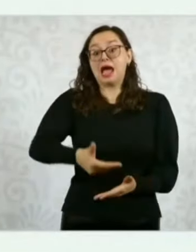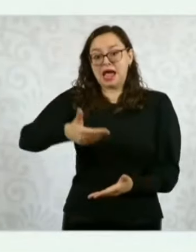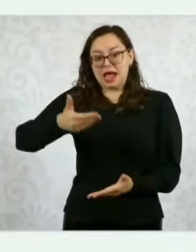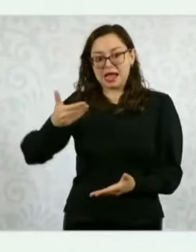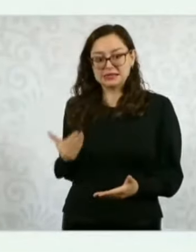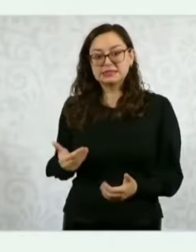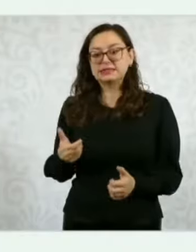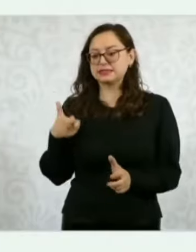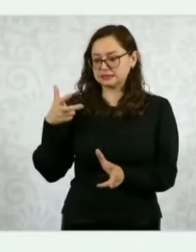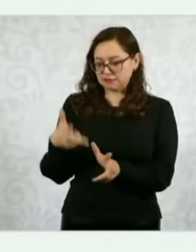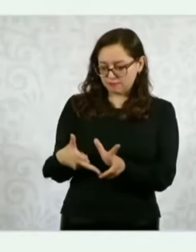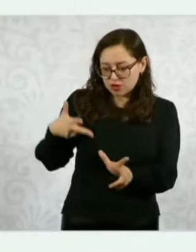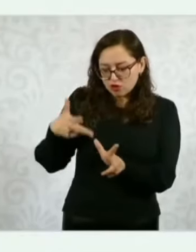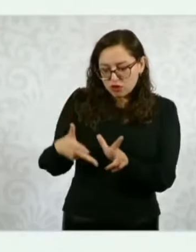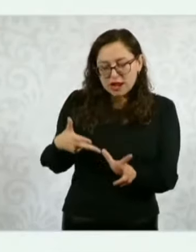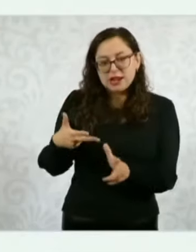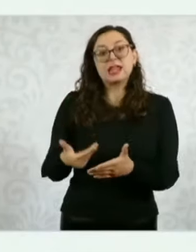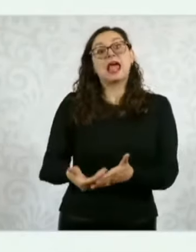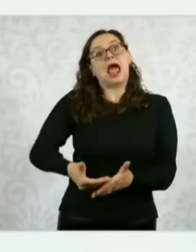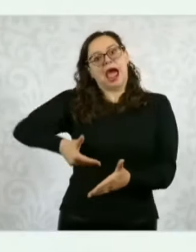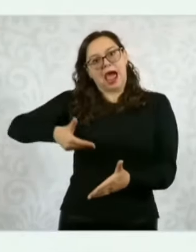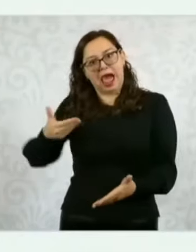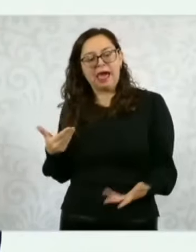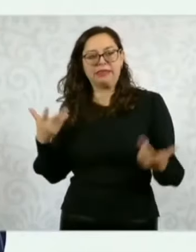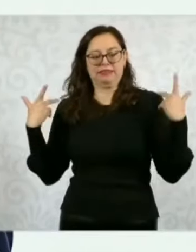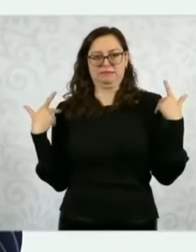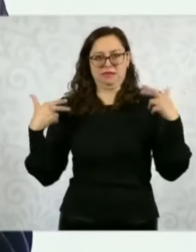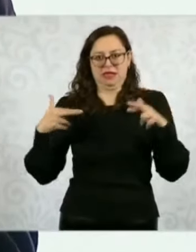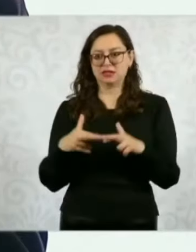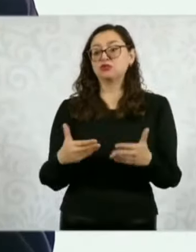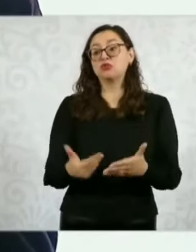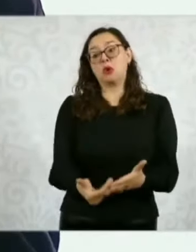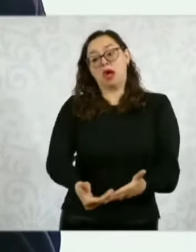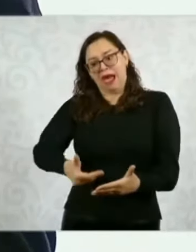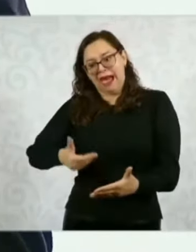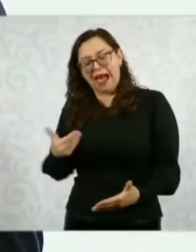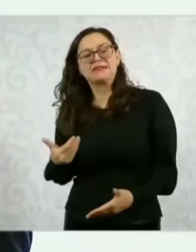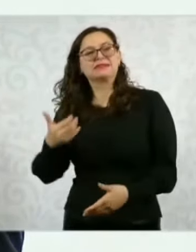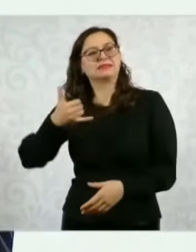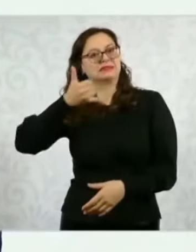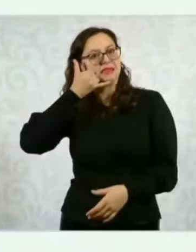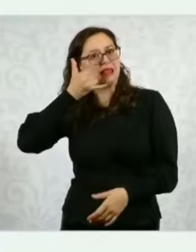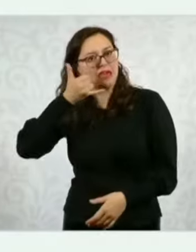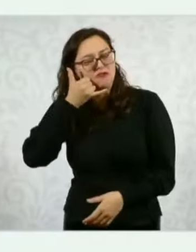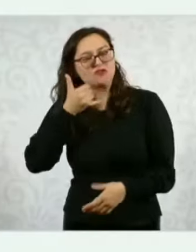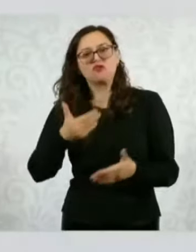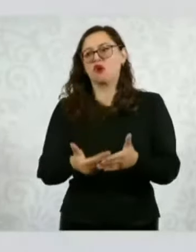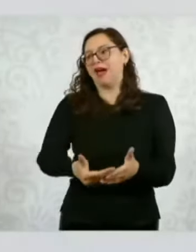movimientos del magisterio, los telefonistas, los telegrafistas,